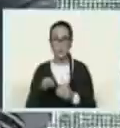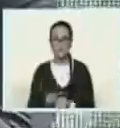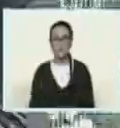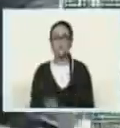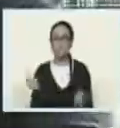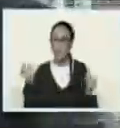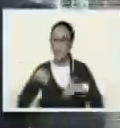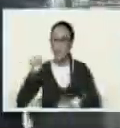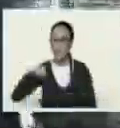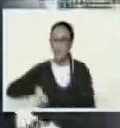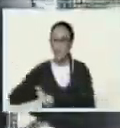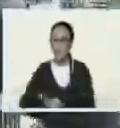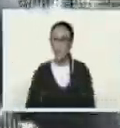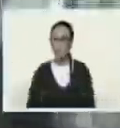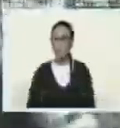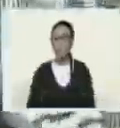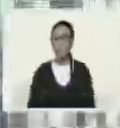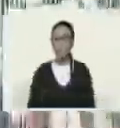¿Están de acuerdo?